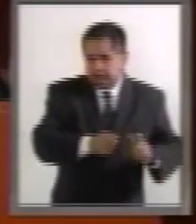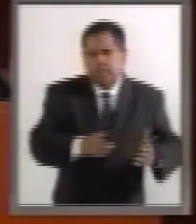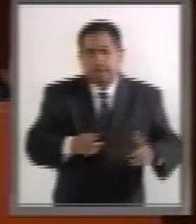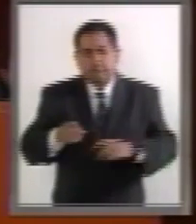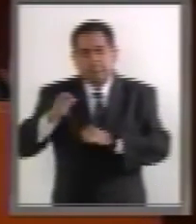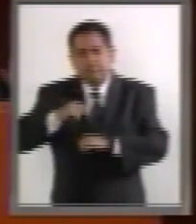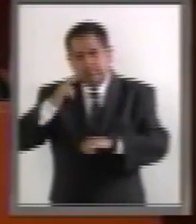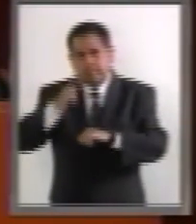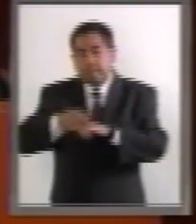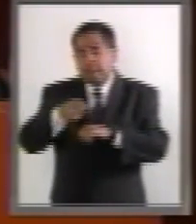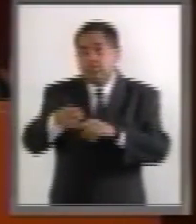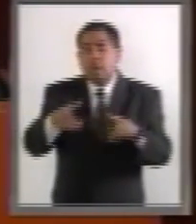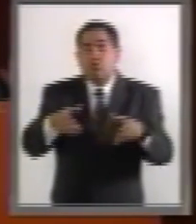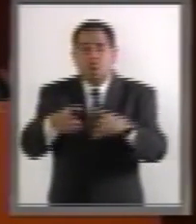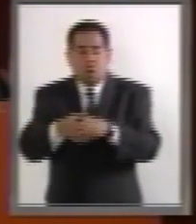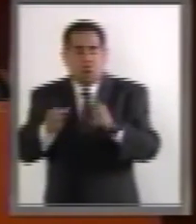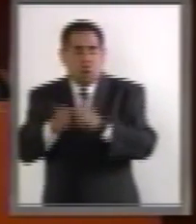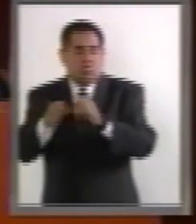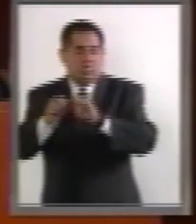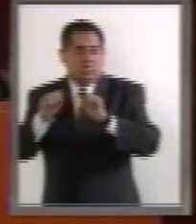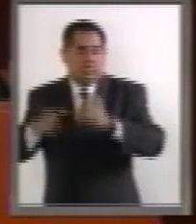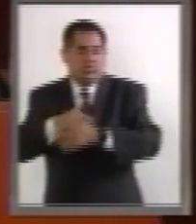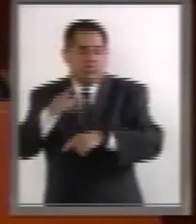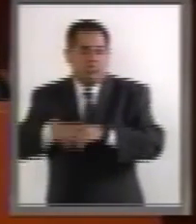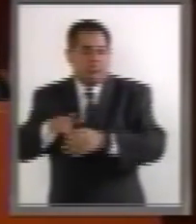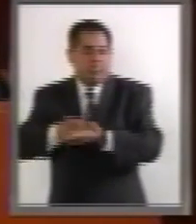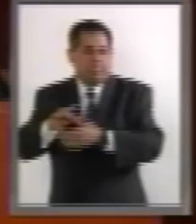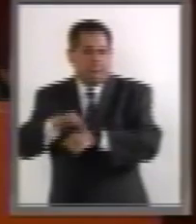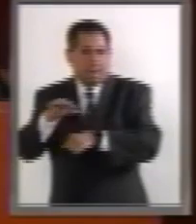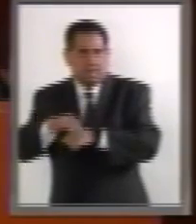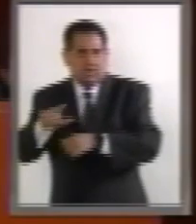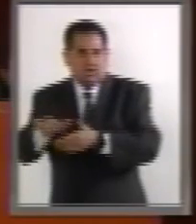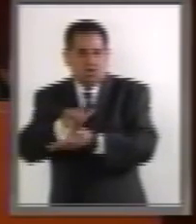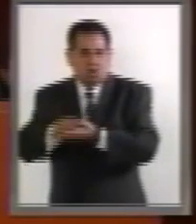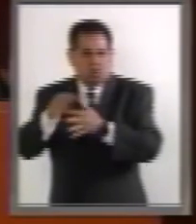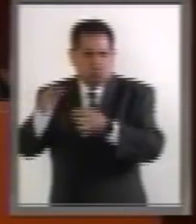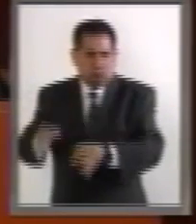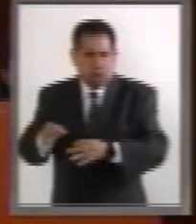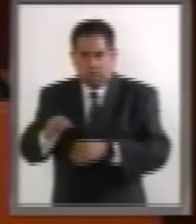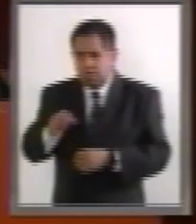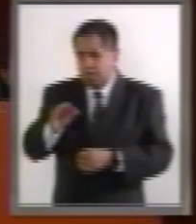el Sistema Nacional de Medicina Legal y Ciencias